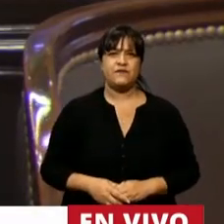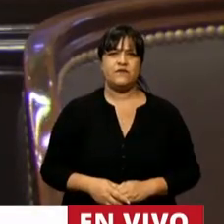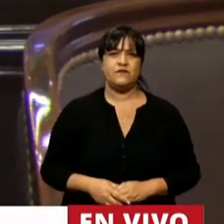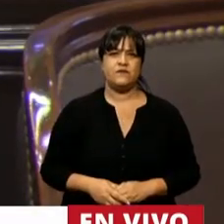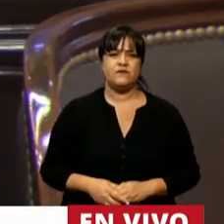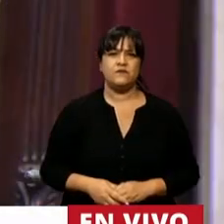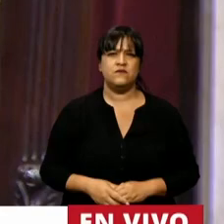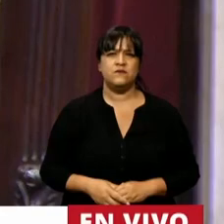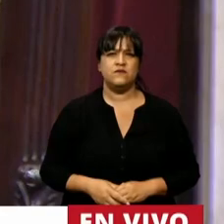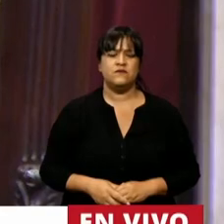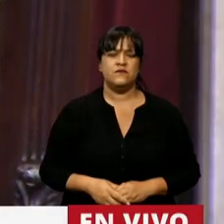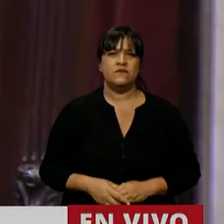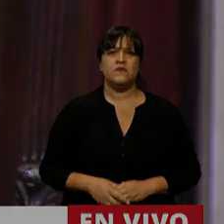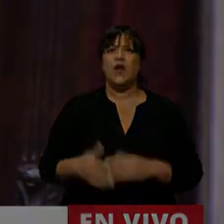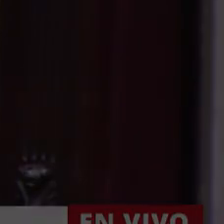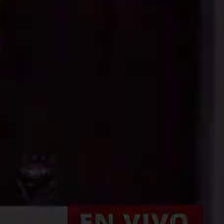muchas gracias diputado bormioli